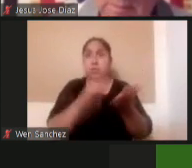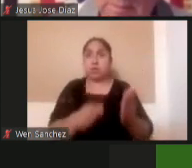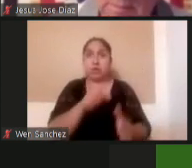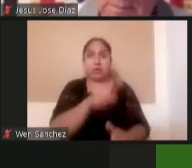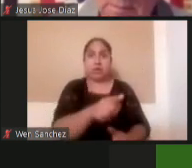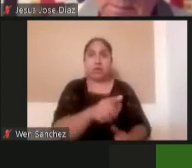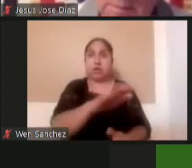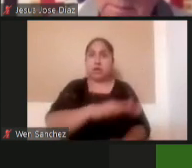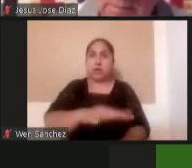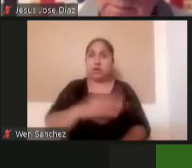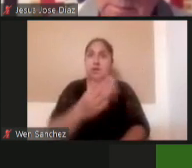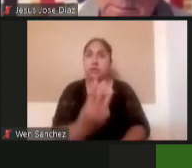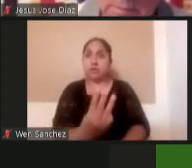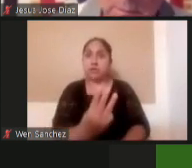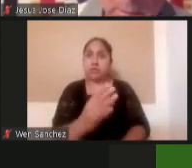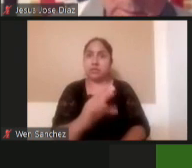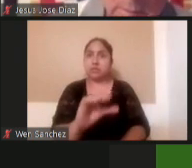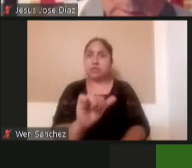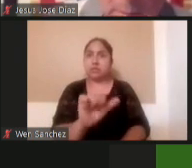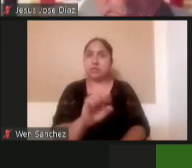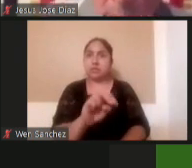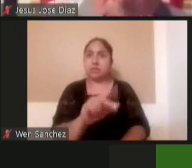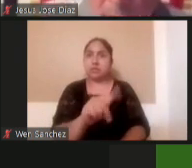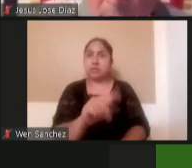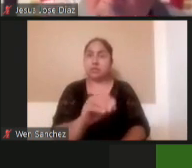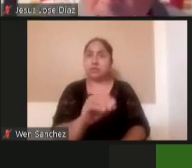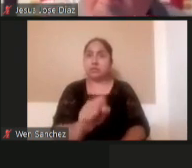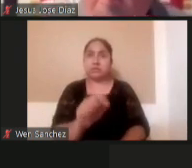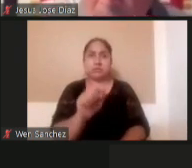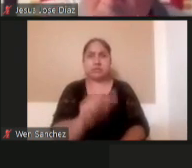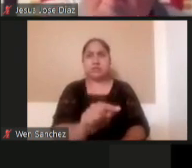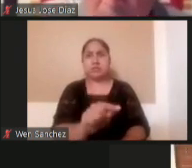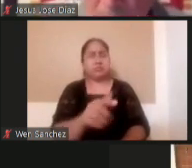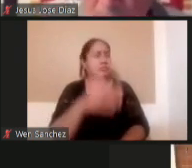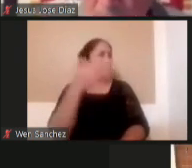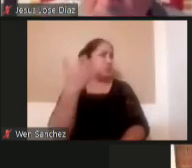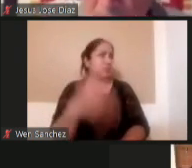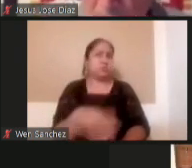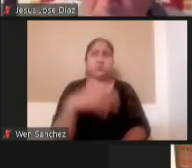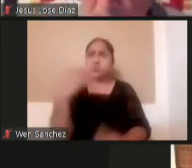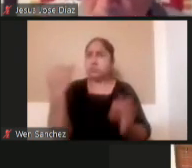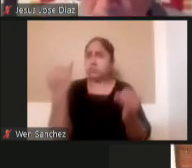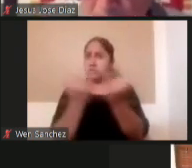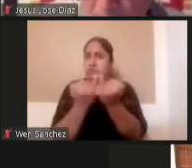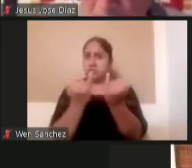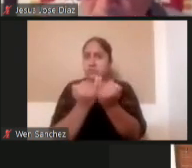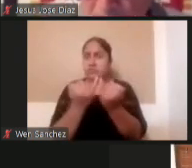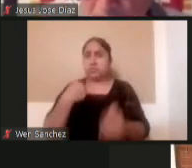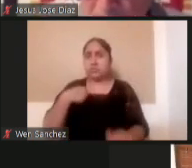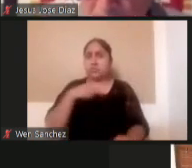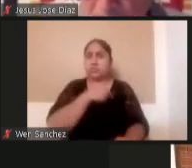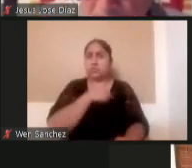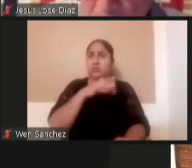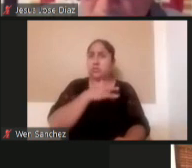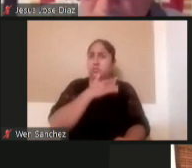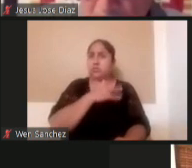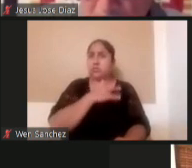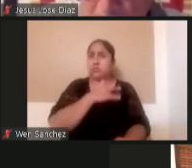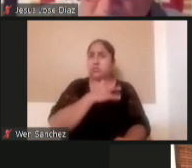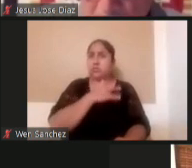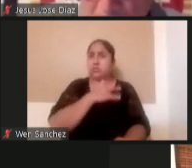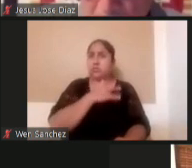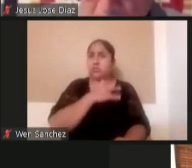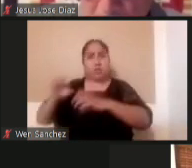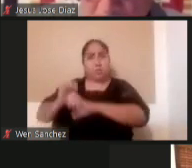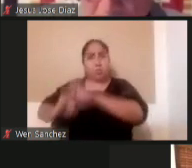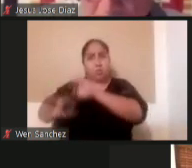todos los que tienen salida a Guarepil y que demandan de dichos servicios. Consideramos desleal por parte de las constructoras al no informar